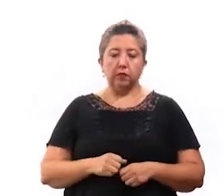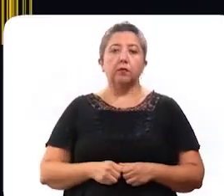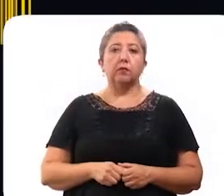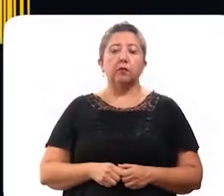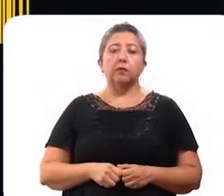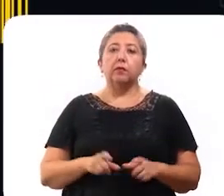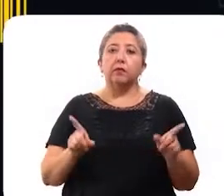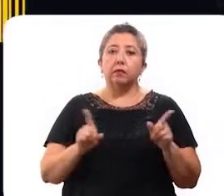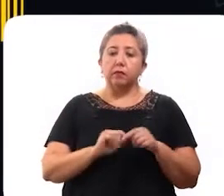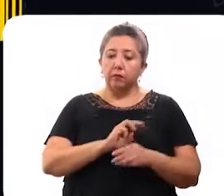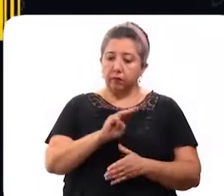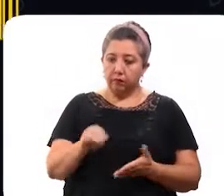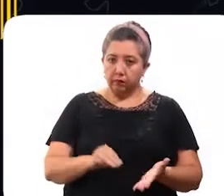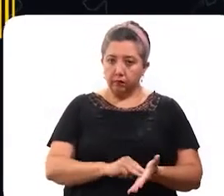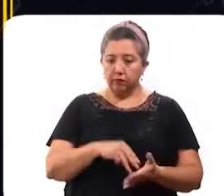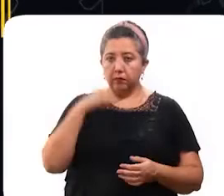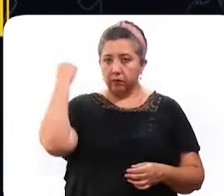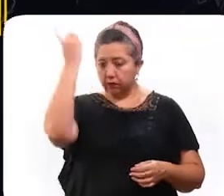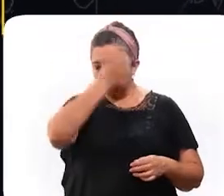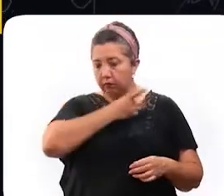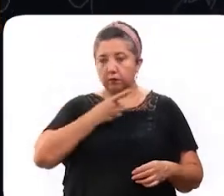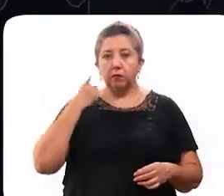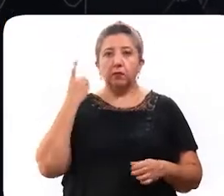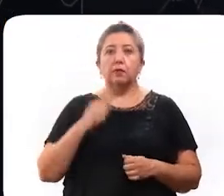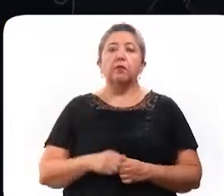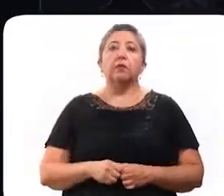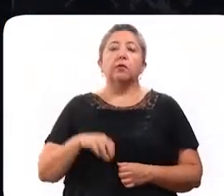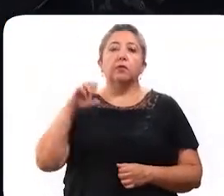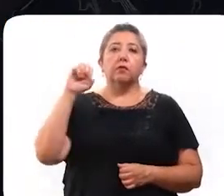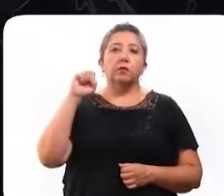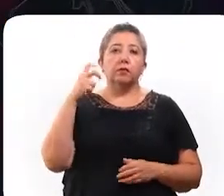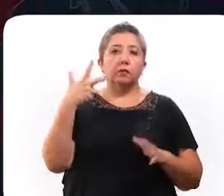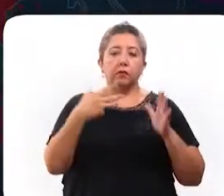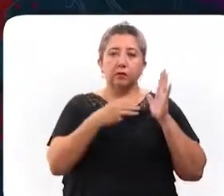estado. Específicamente en Mérida se han diagnosticado